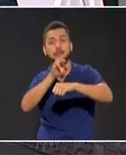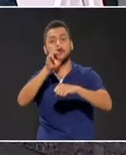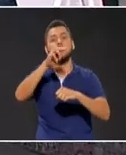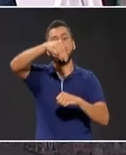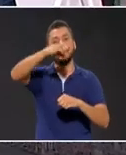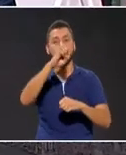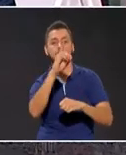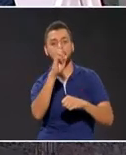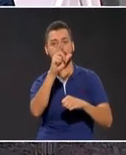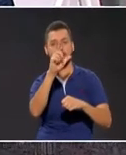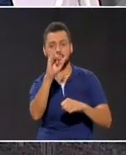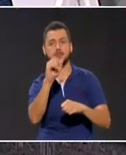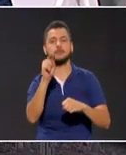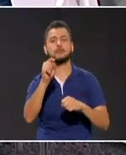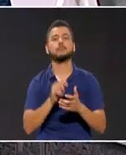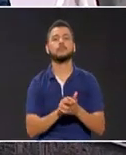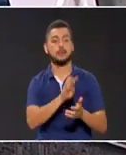www.telemedellín.tv y